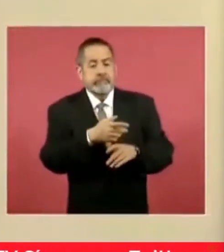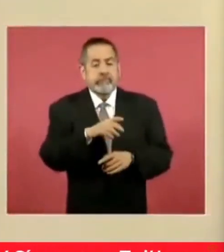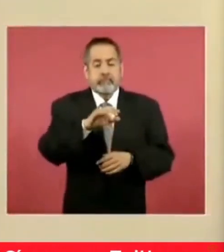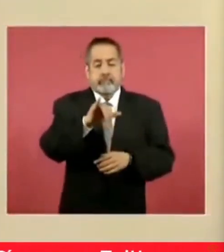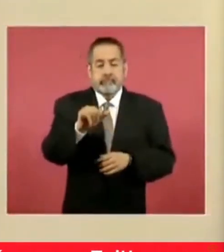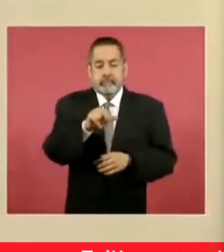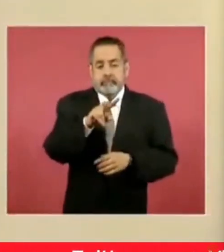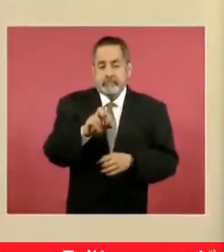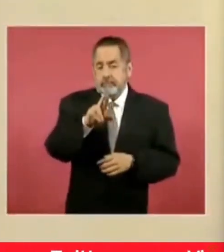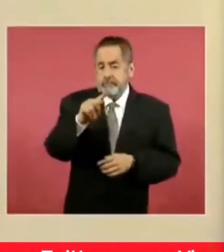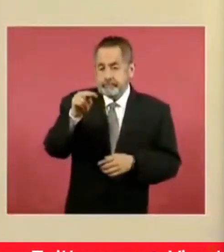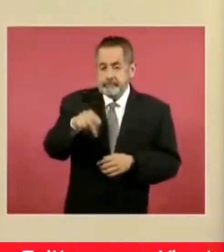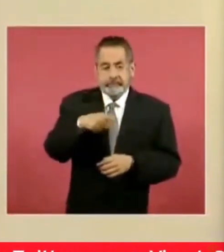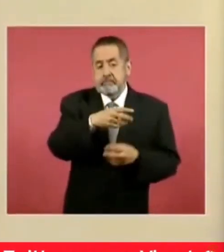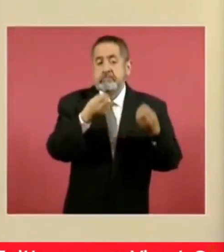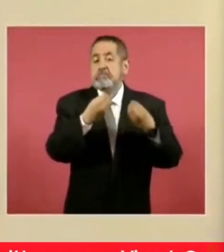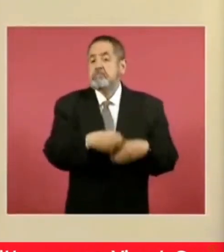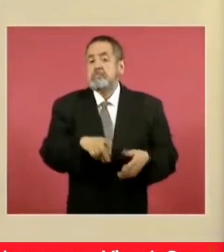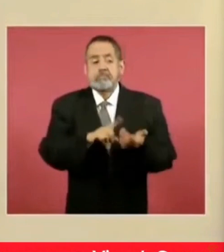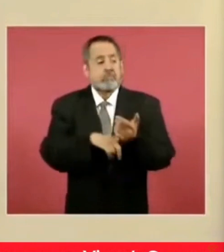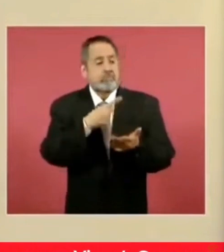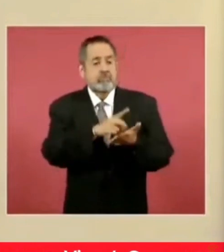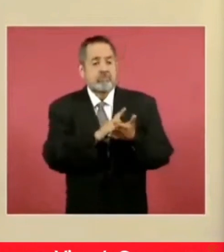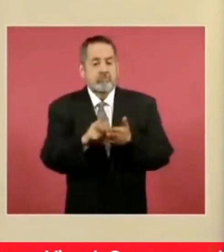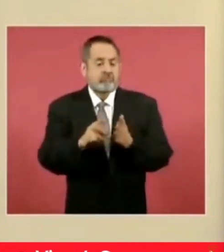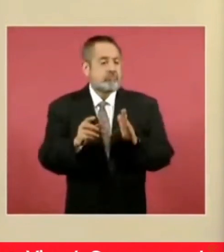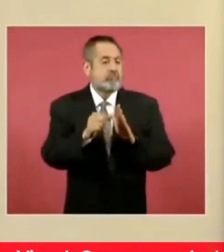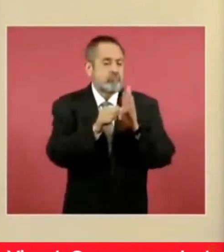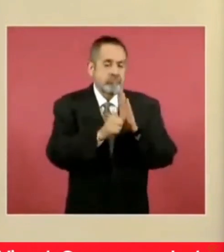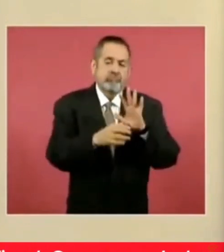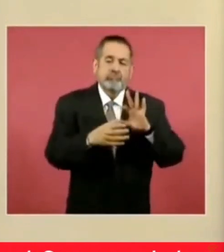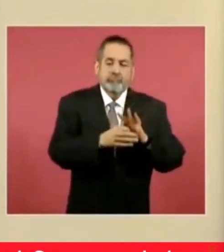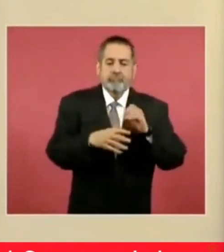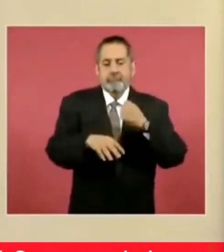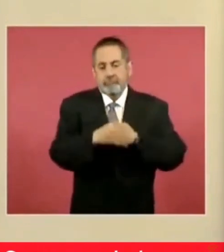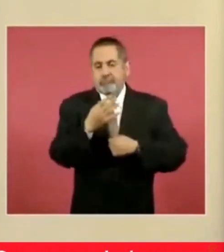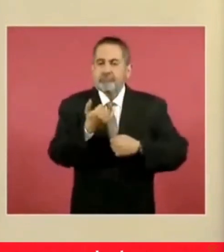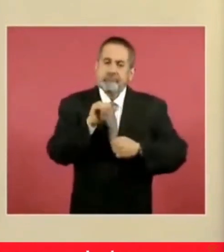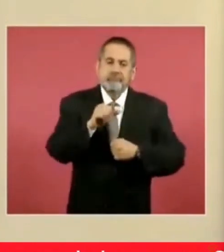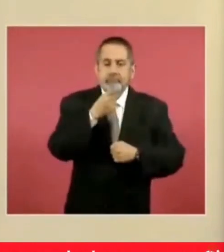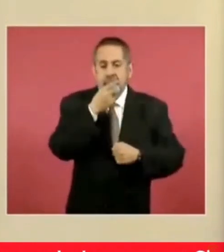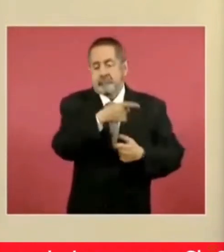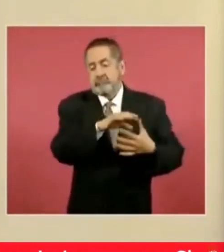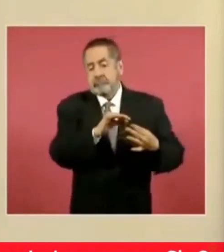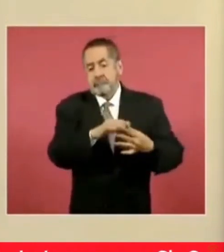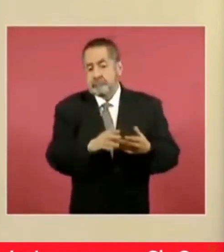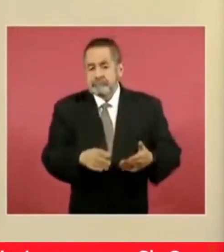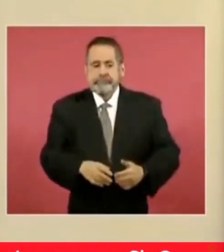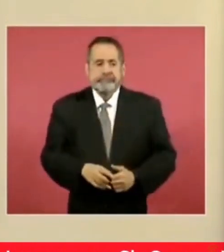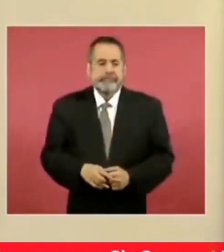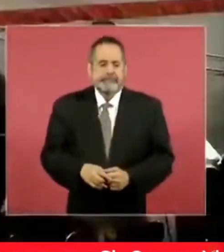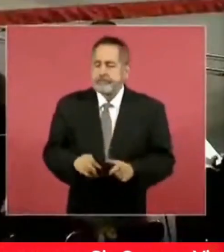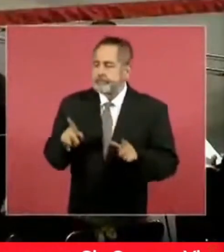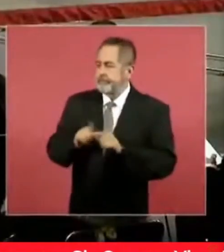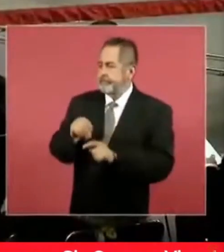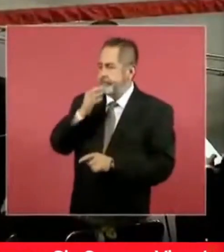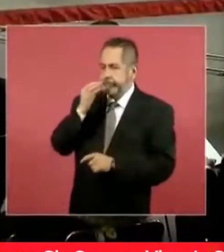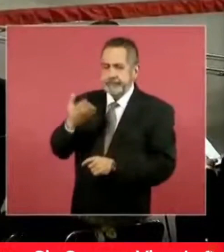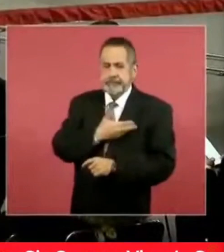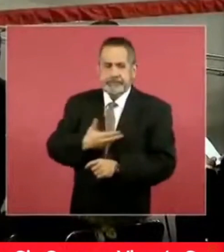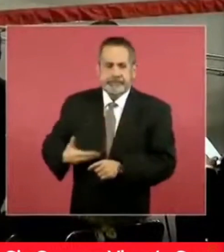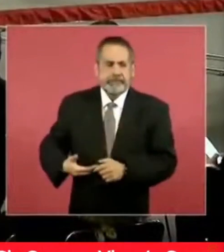perón violenta sus derechos consagrados en los artículos 14 y 16 constitucionales será cuanto señor presidente Me